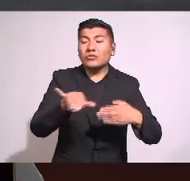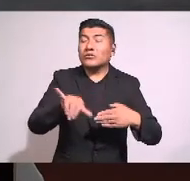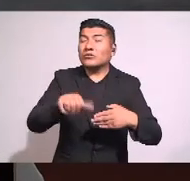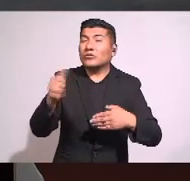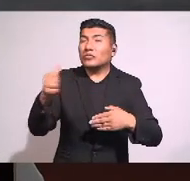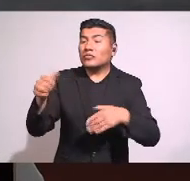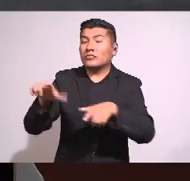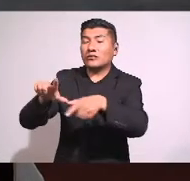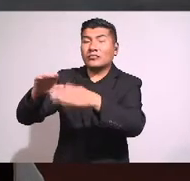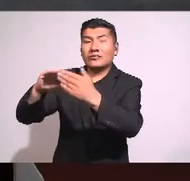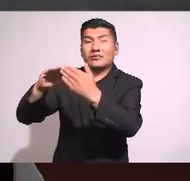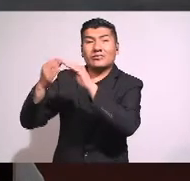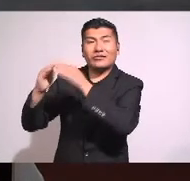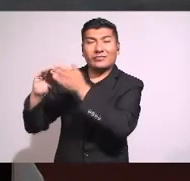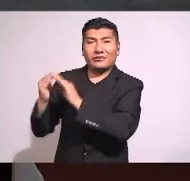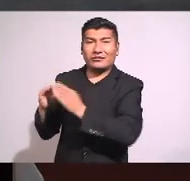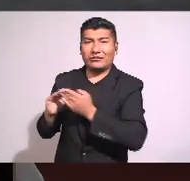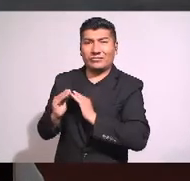pueblos.